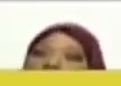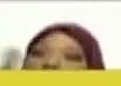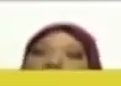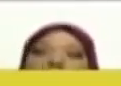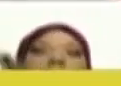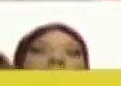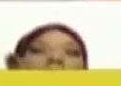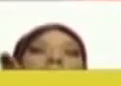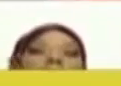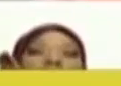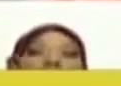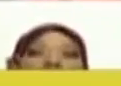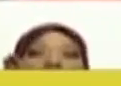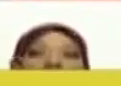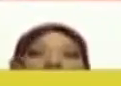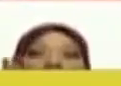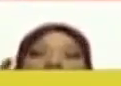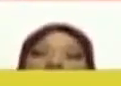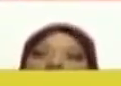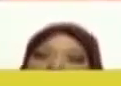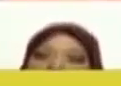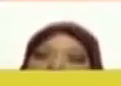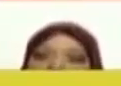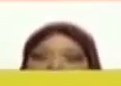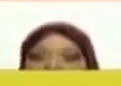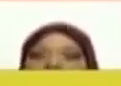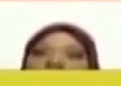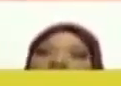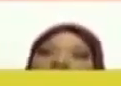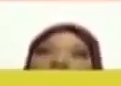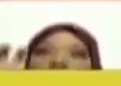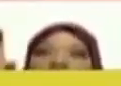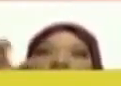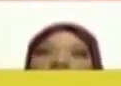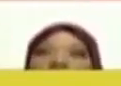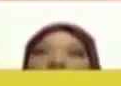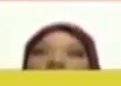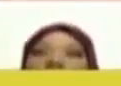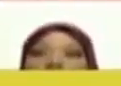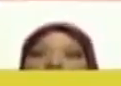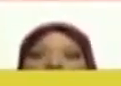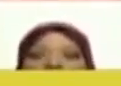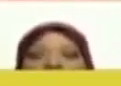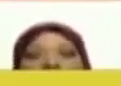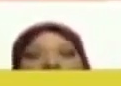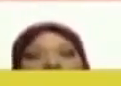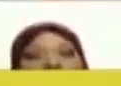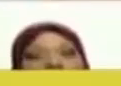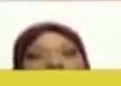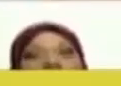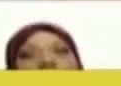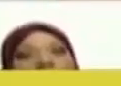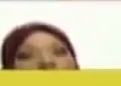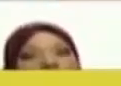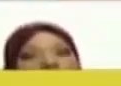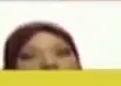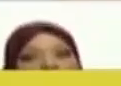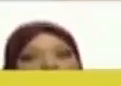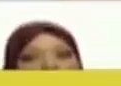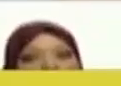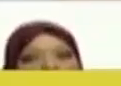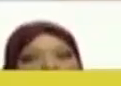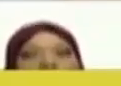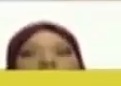mamá, cuando tocó el momento de defender la patria en paz, como reza nuestra Constitución, a